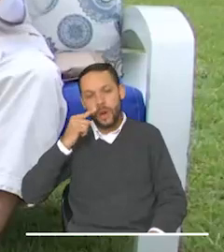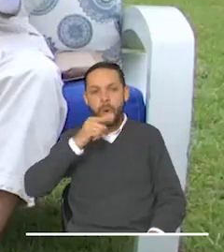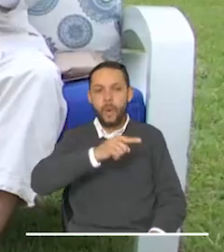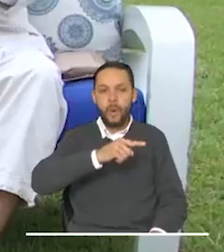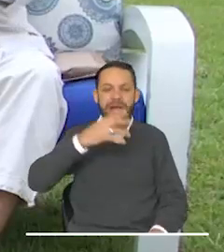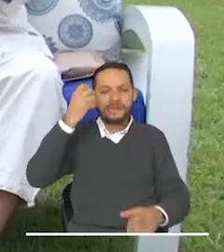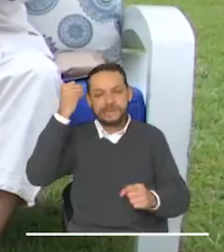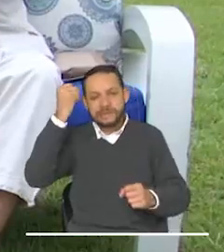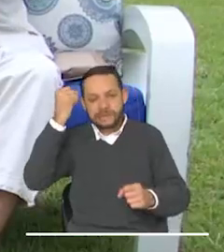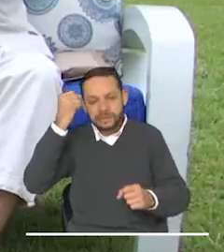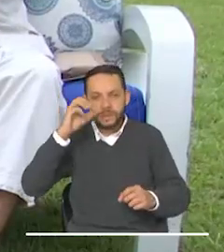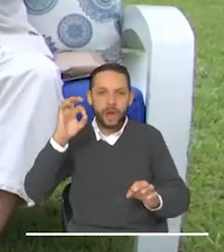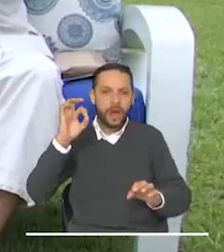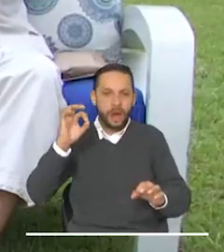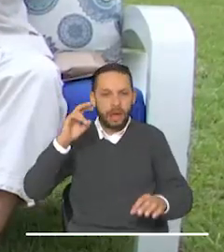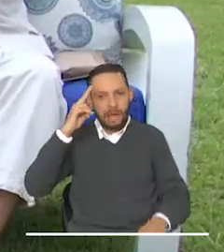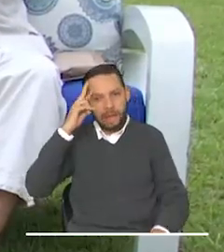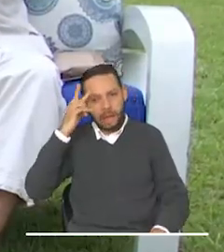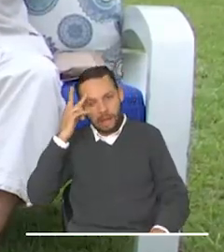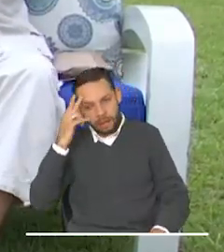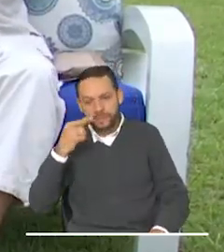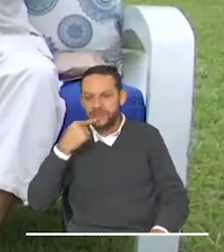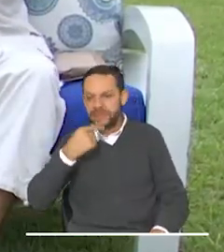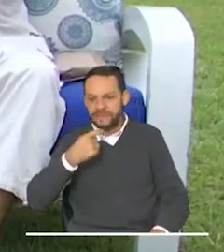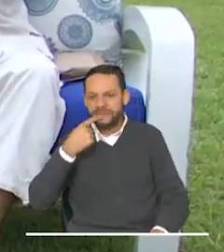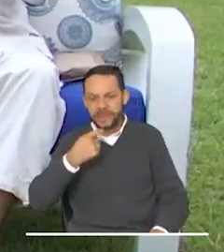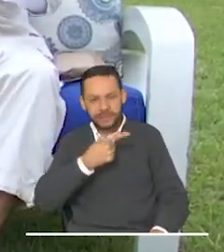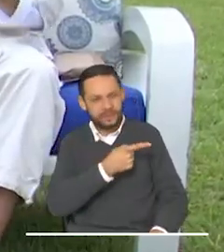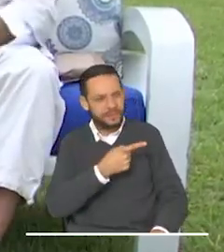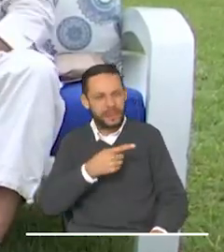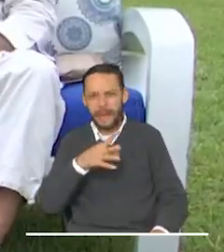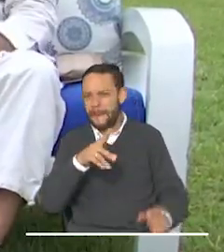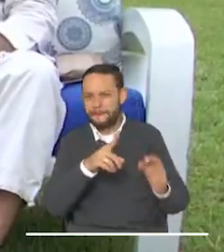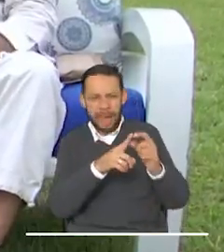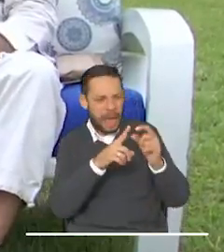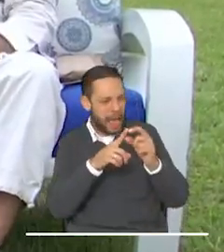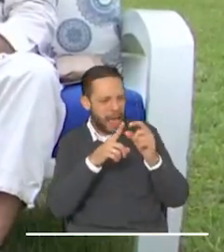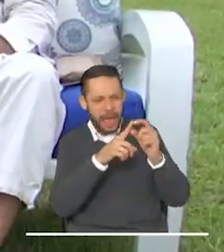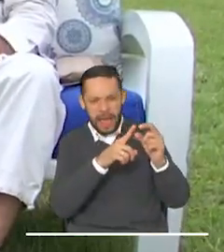los otros bipolares Y entonces empiezan ese juego de palabras